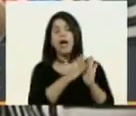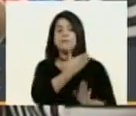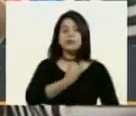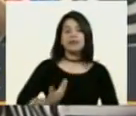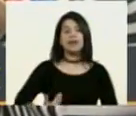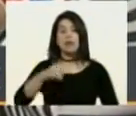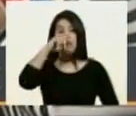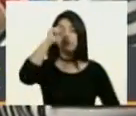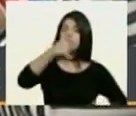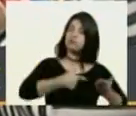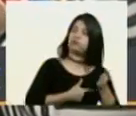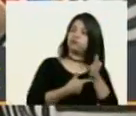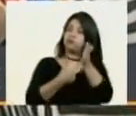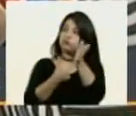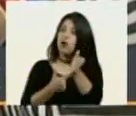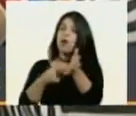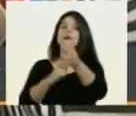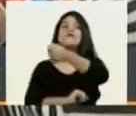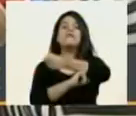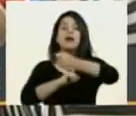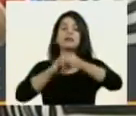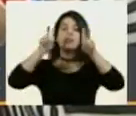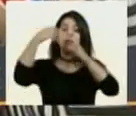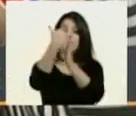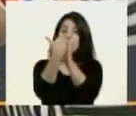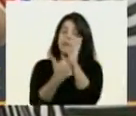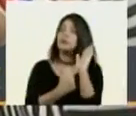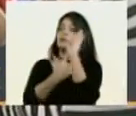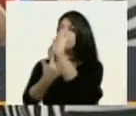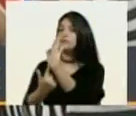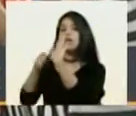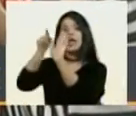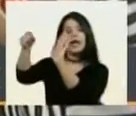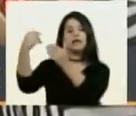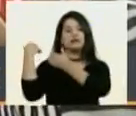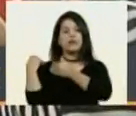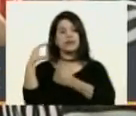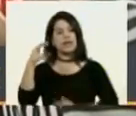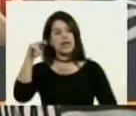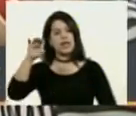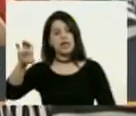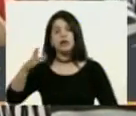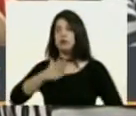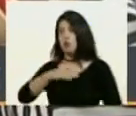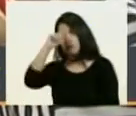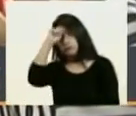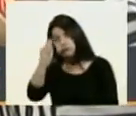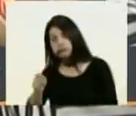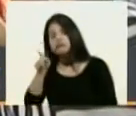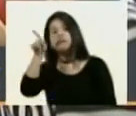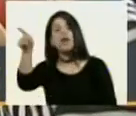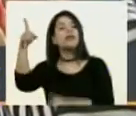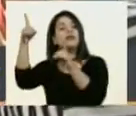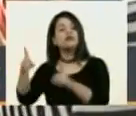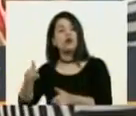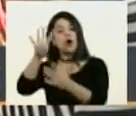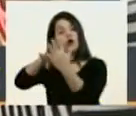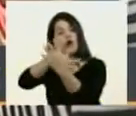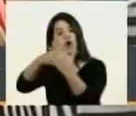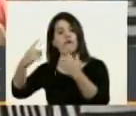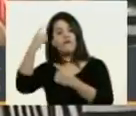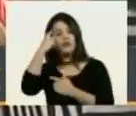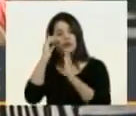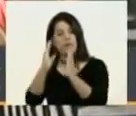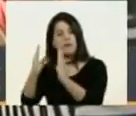presidente presenta las bases comiciales y entregamos el balón al organismo comicial que es el CNE, y nosotros respetamos lo que vaya a hacer el CNE, como hemos